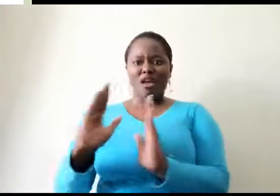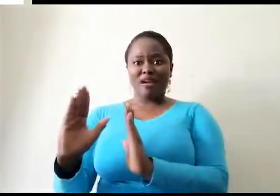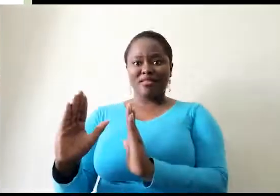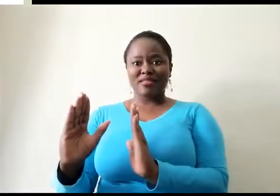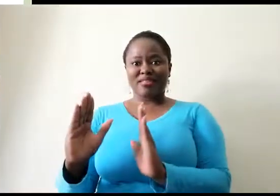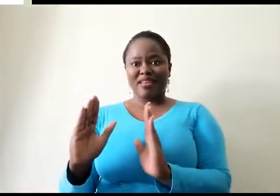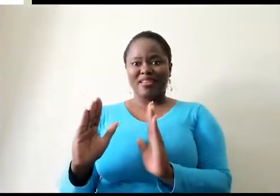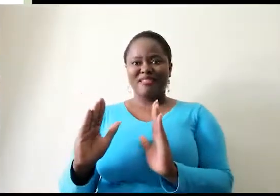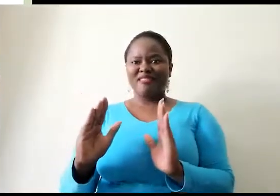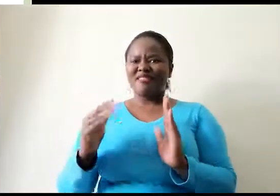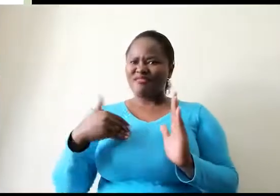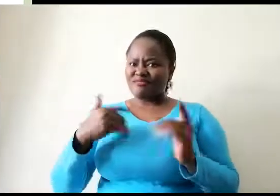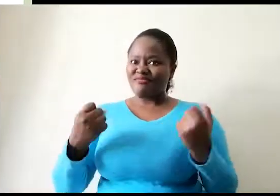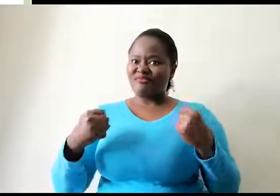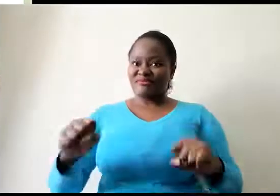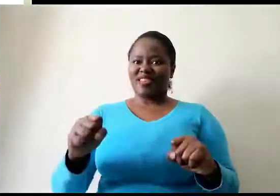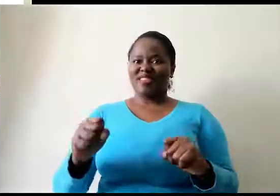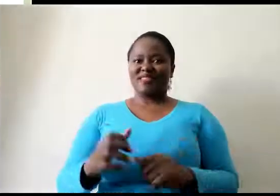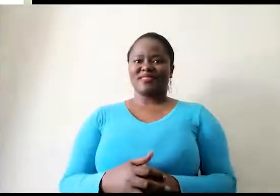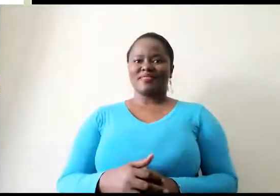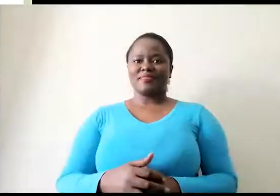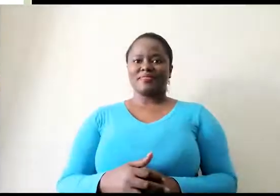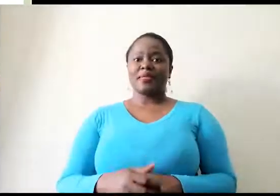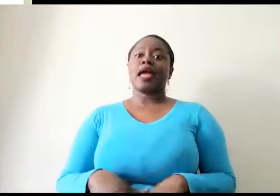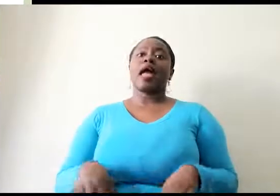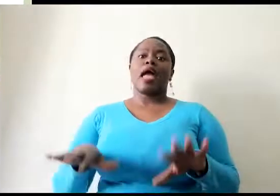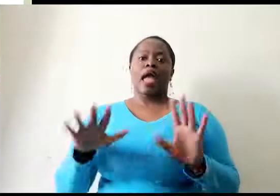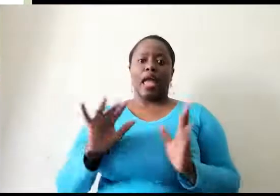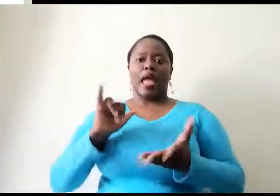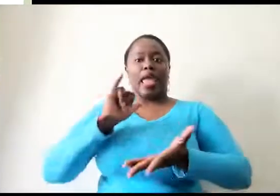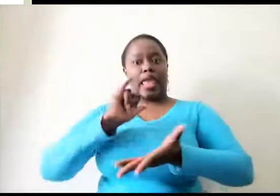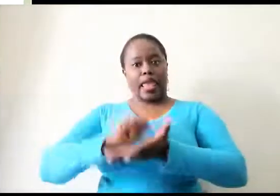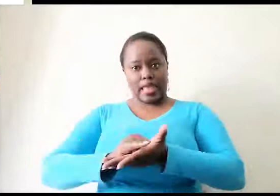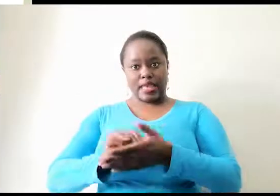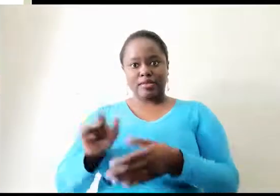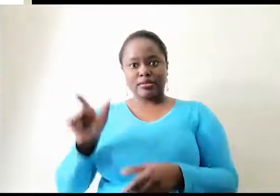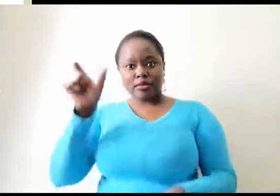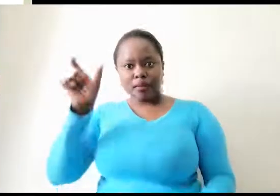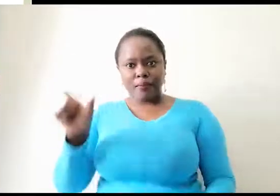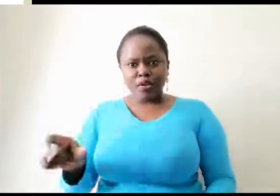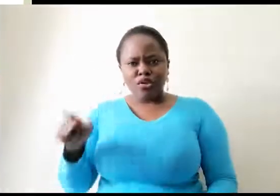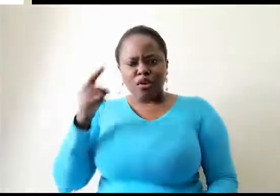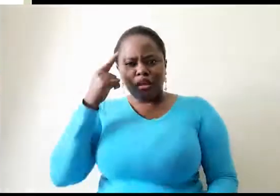organizados de la mejor manera posible. Entonces, de esta manera